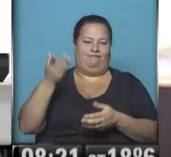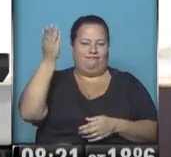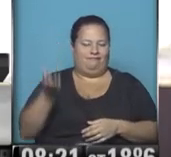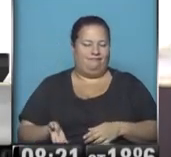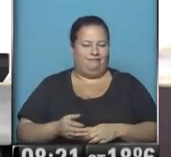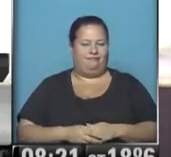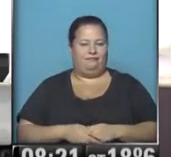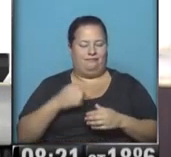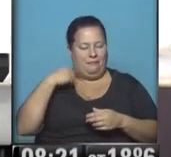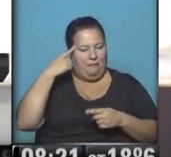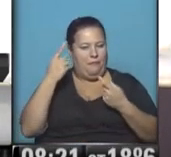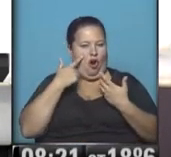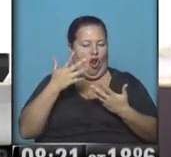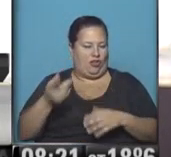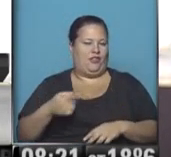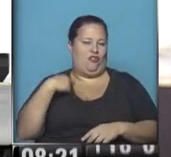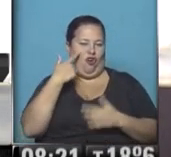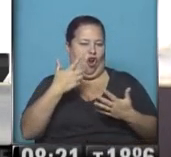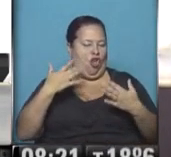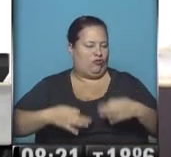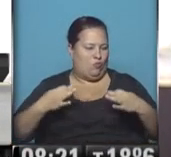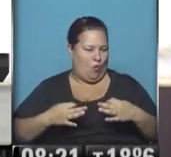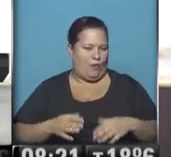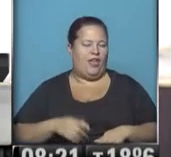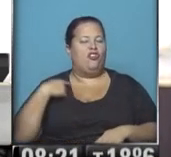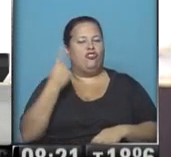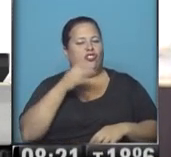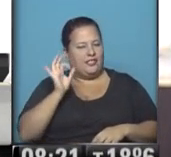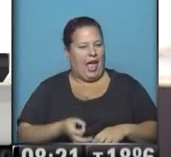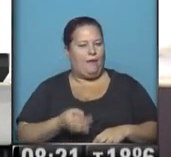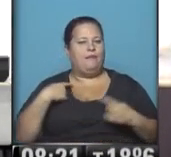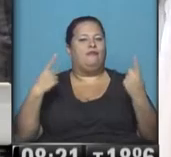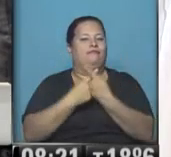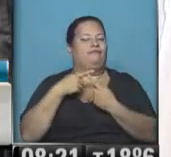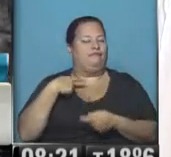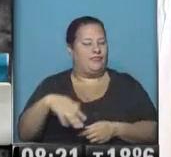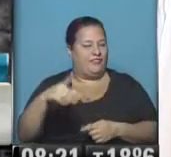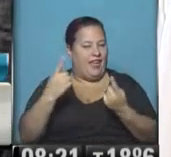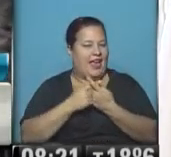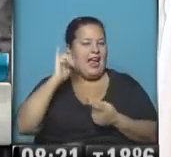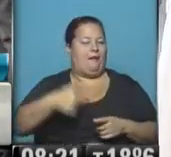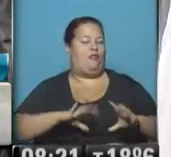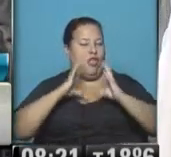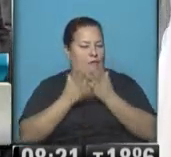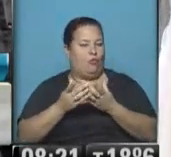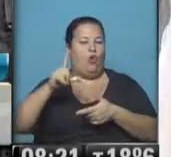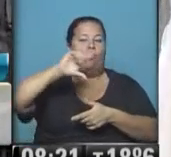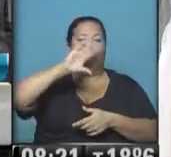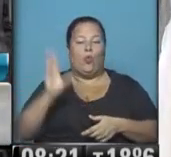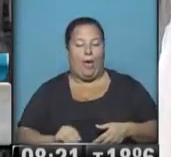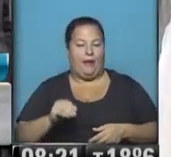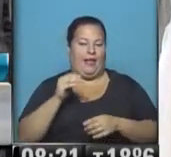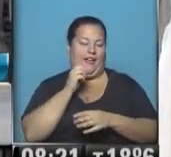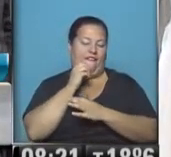eh eh muy presente y muy conocido. Lo conocemos perfectamente y sabemos al tipo de rival que nos enfrentamos. Es campeón del mundo y en Suramérica es una